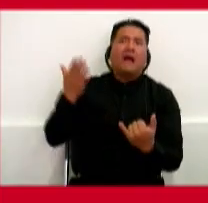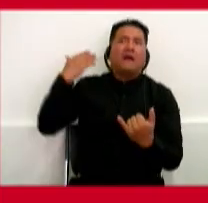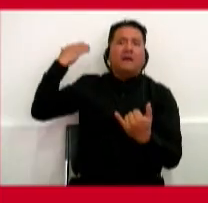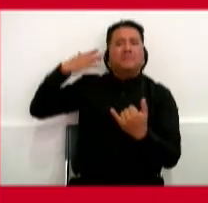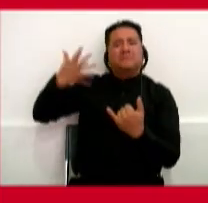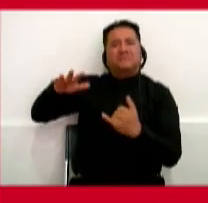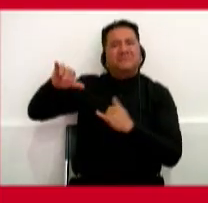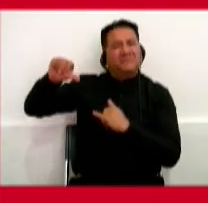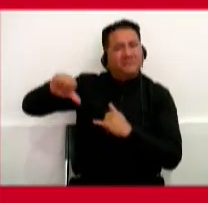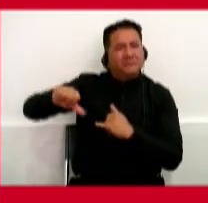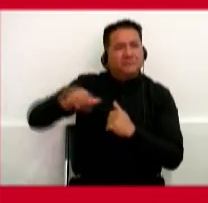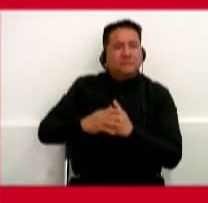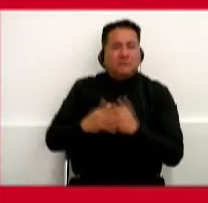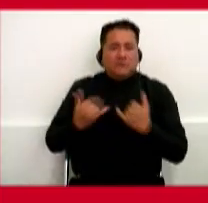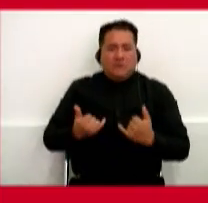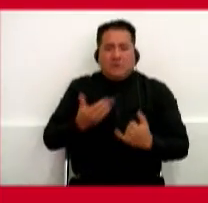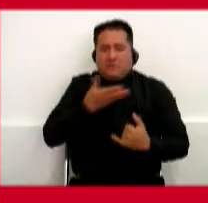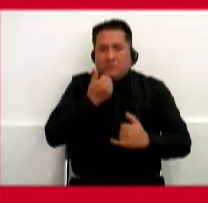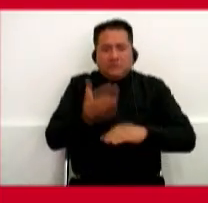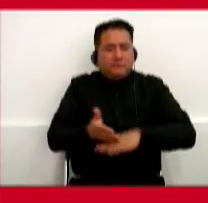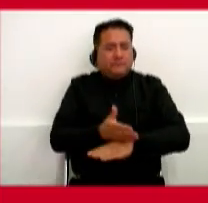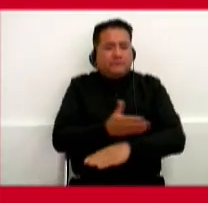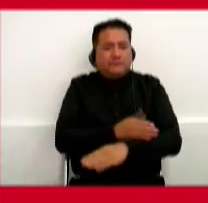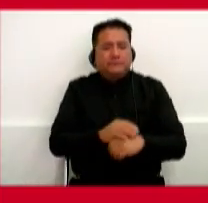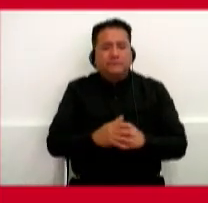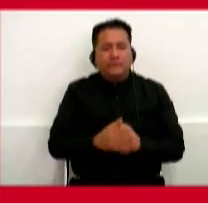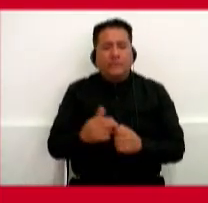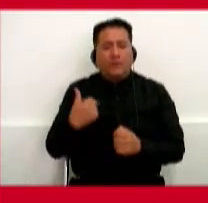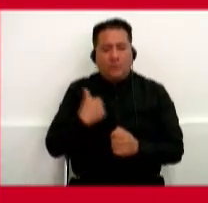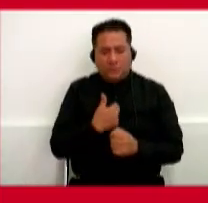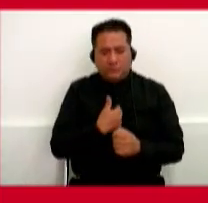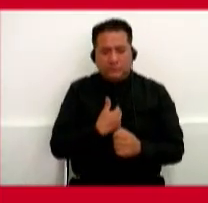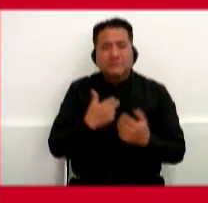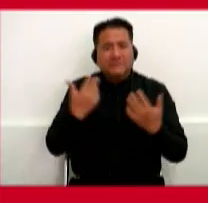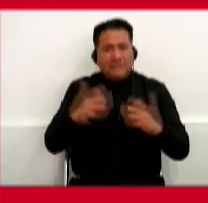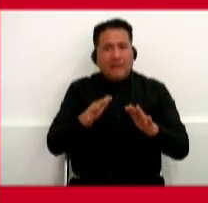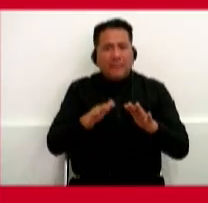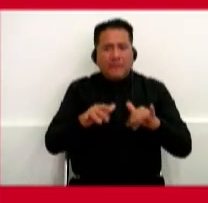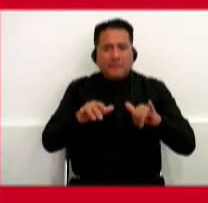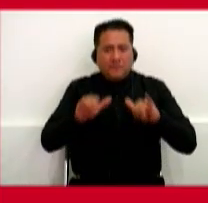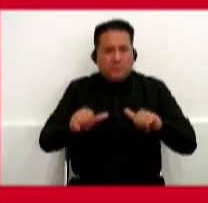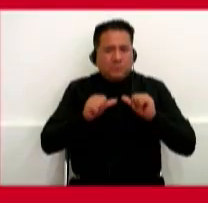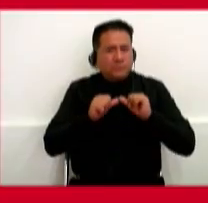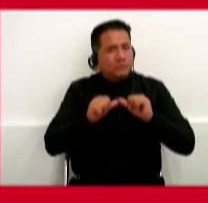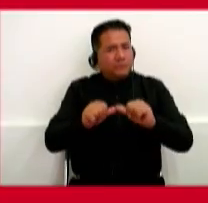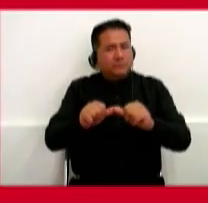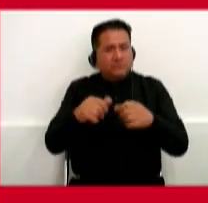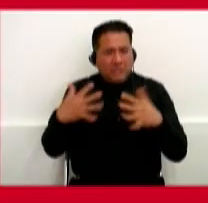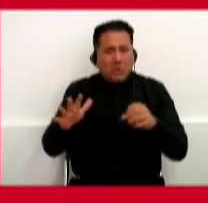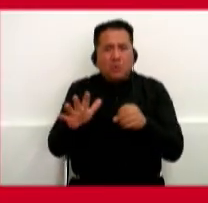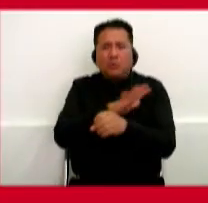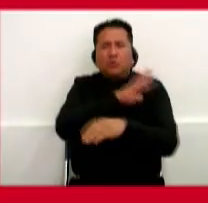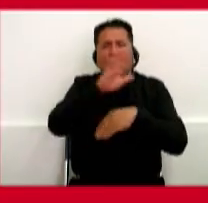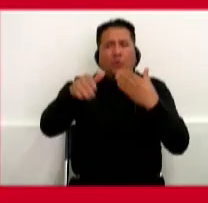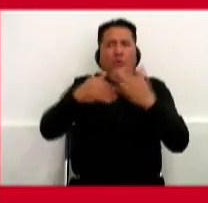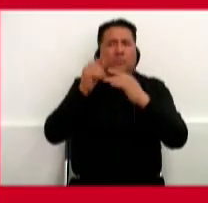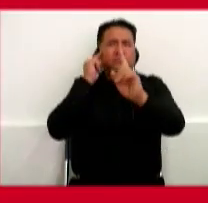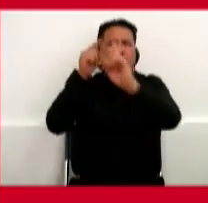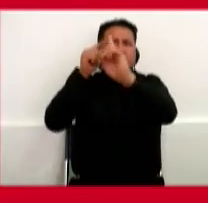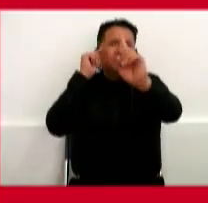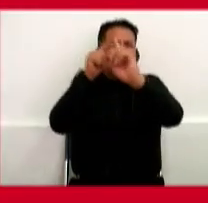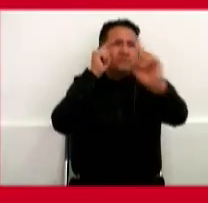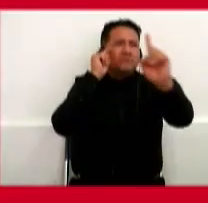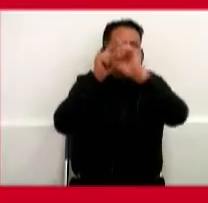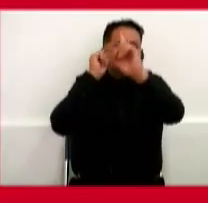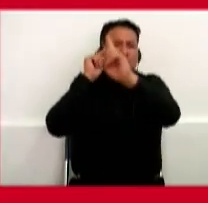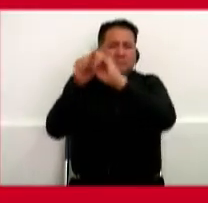nivel, en que está parametrizado y cumplimos con todos los objetivos que nos trazamos por turno, por